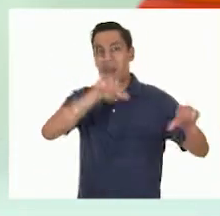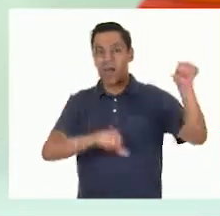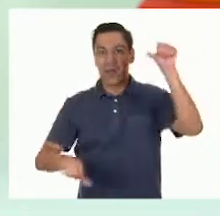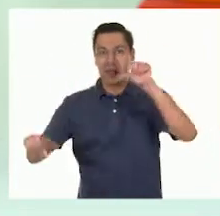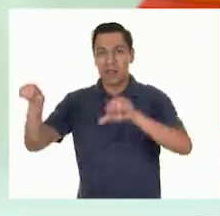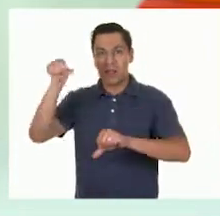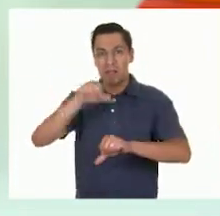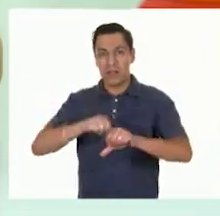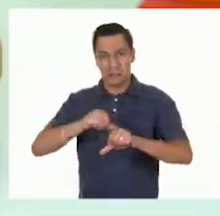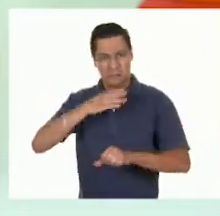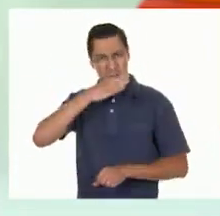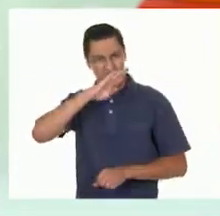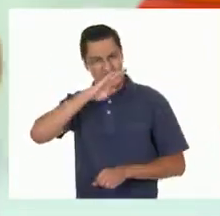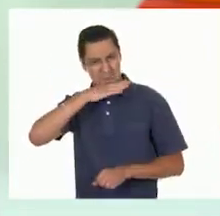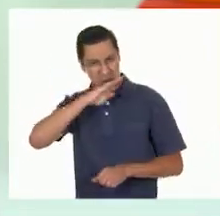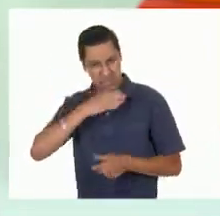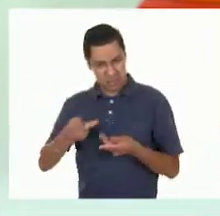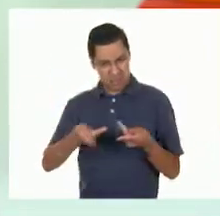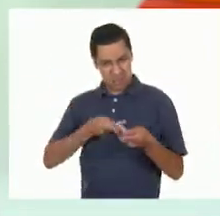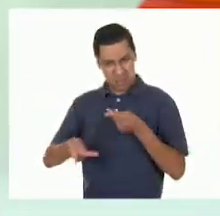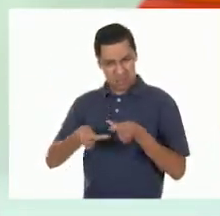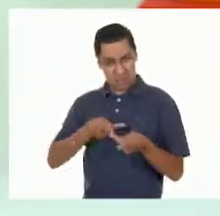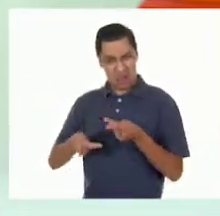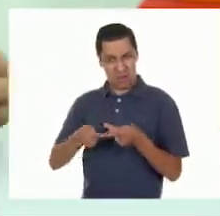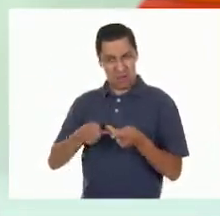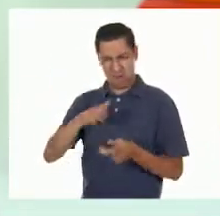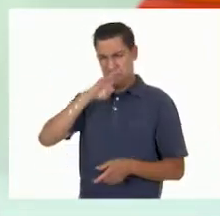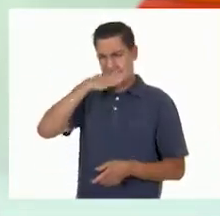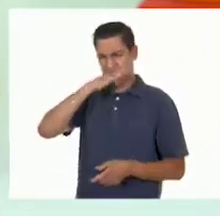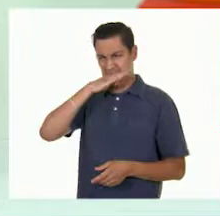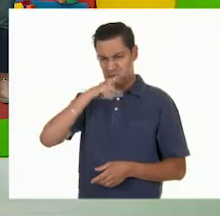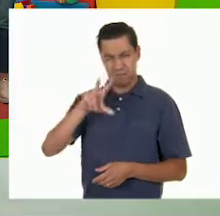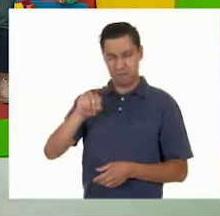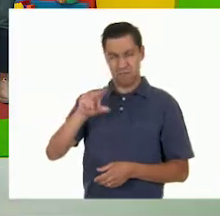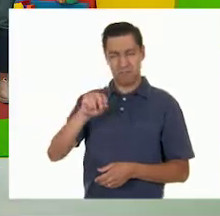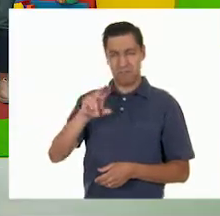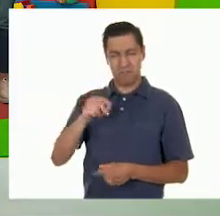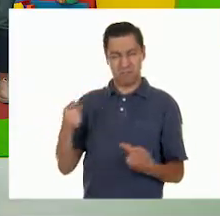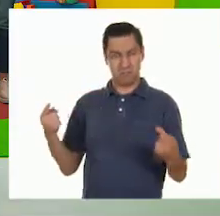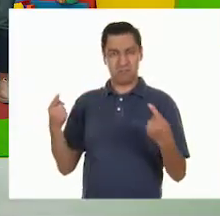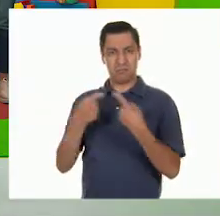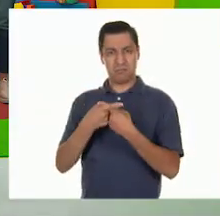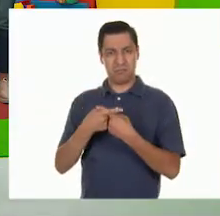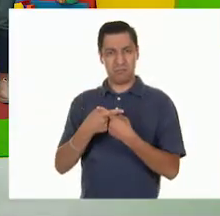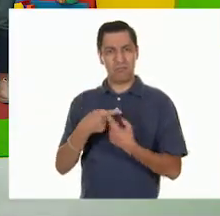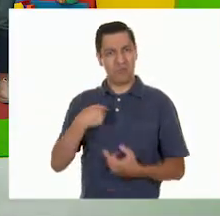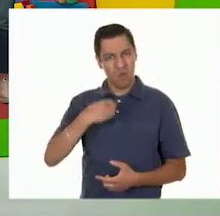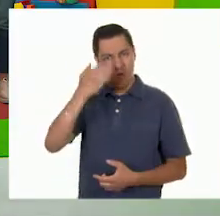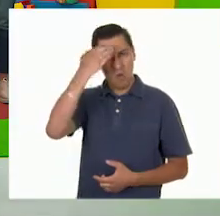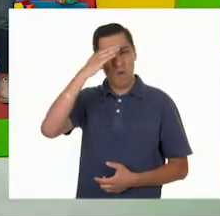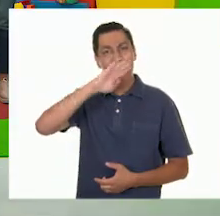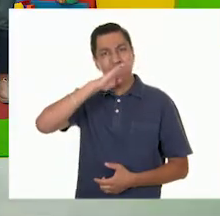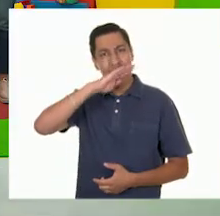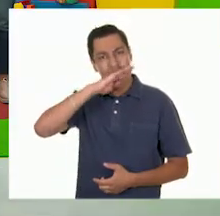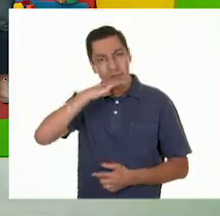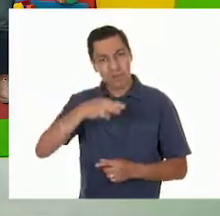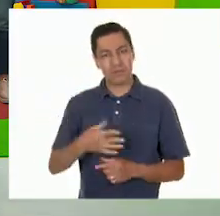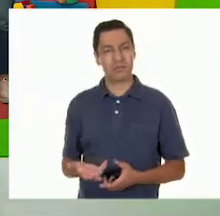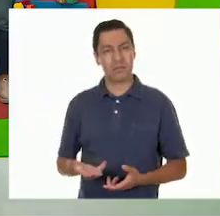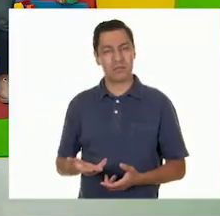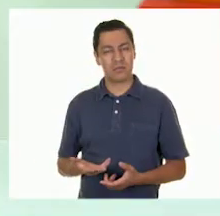hechos de maíz y yo conozco el maíz y no es así a ver cómo es el maíz que tú